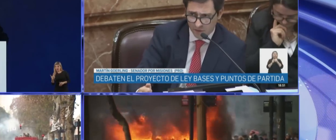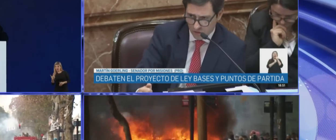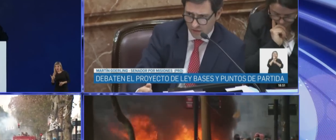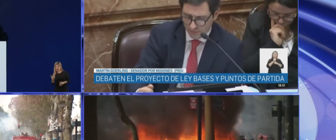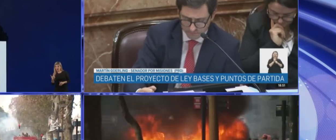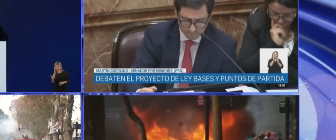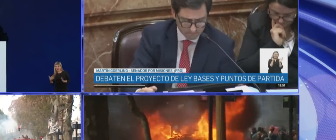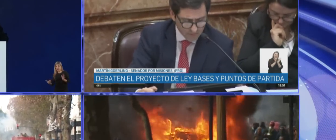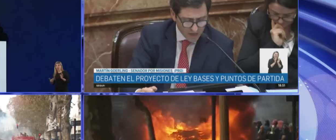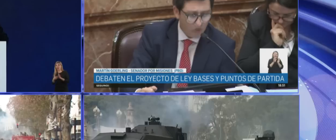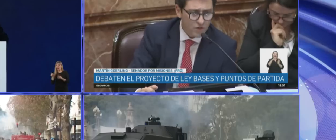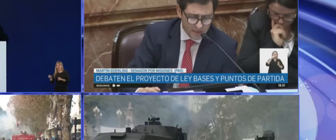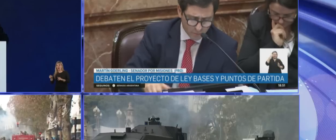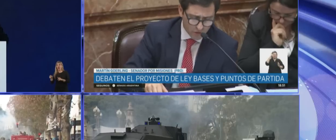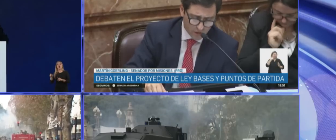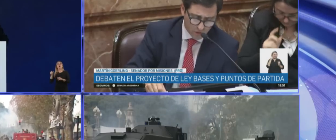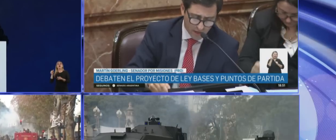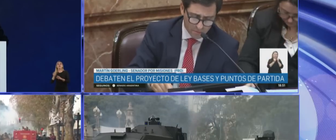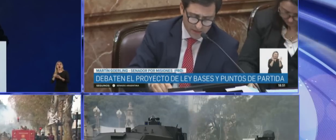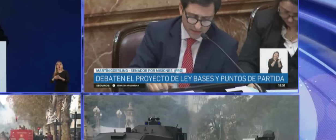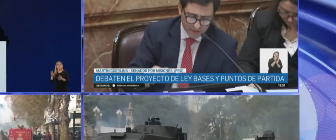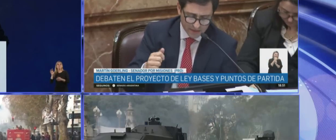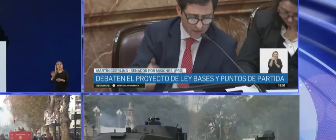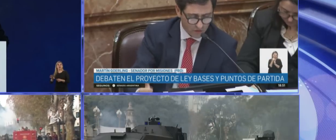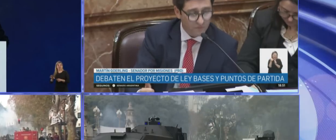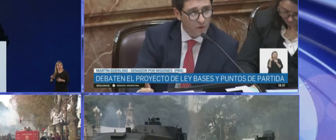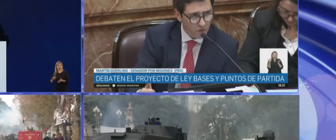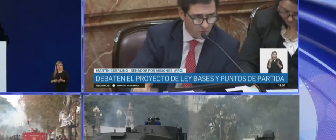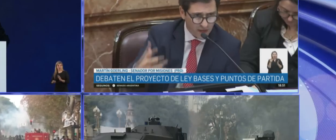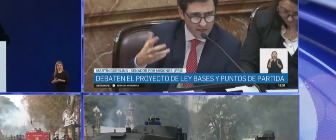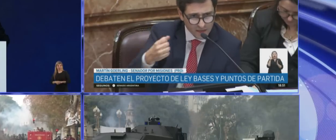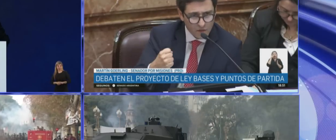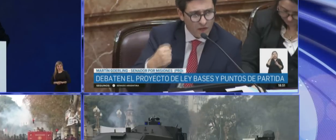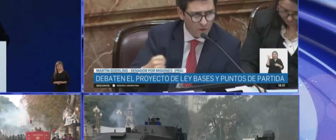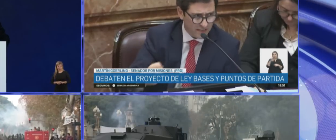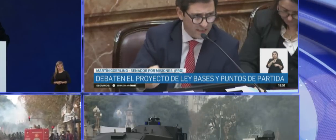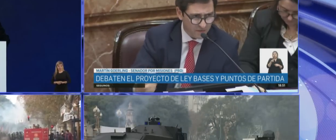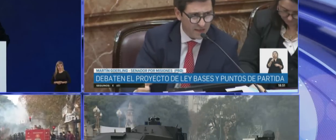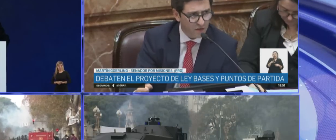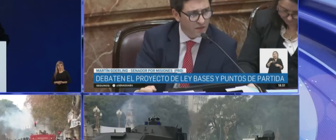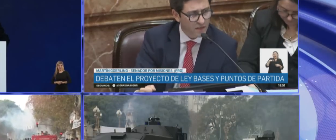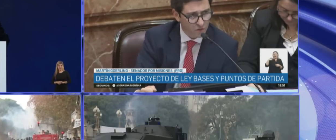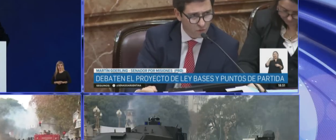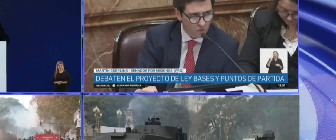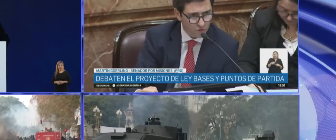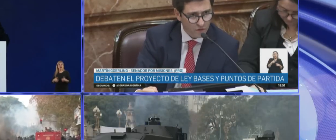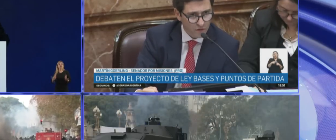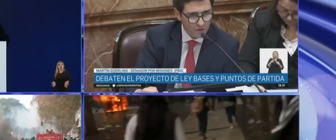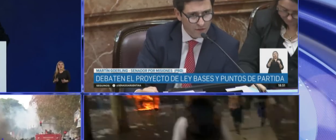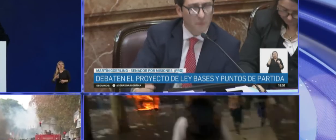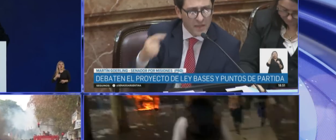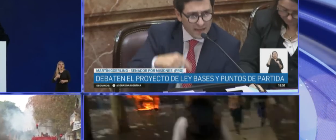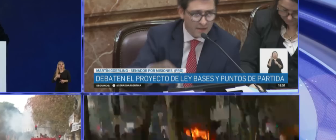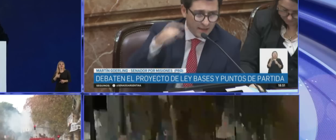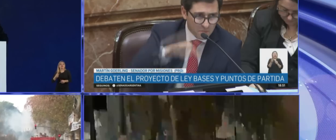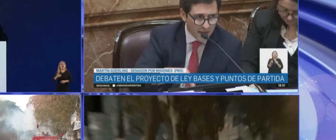que están en manos del Banco Provincia de Buenos Aires. Digo, si bien, digamos, el enano comunista es un enemigo